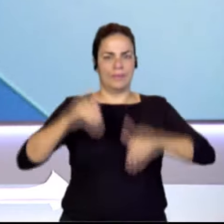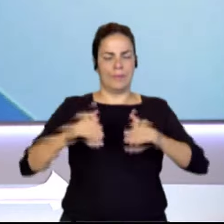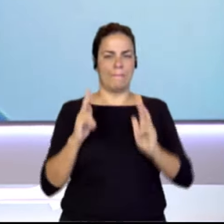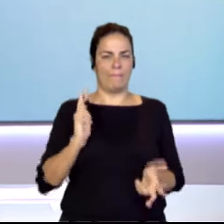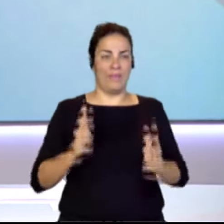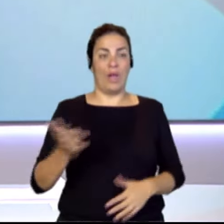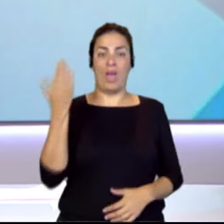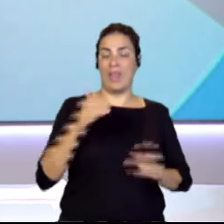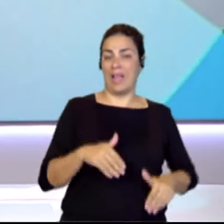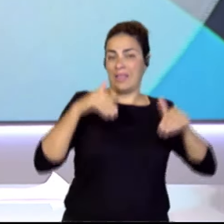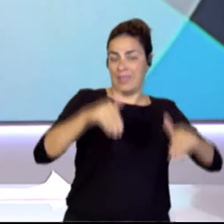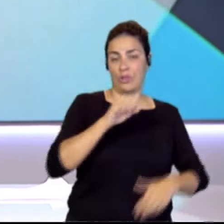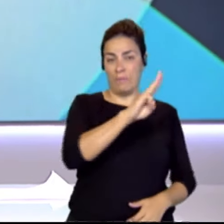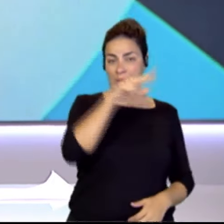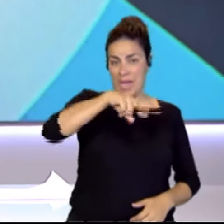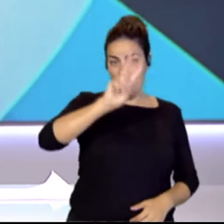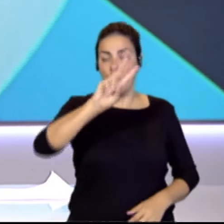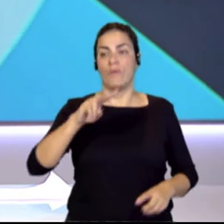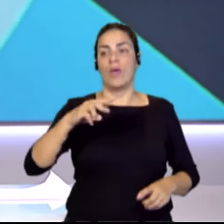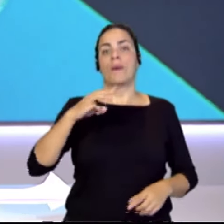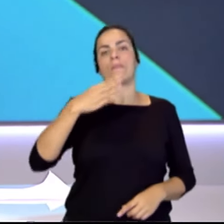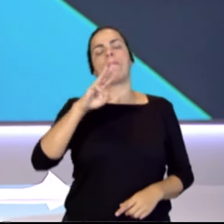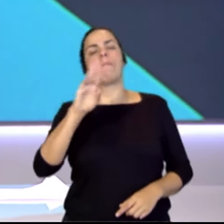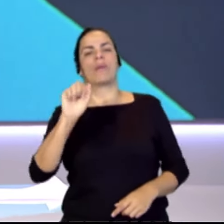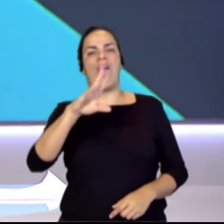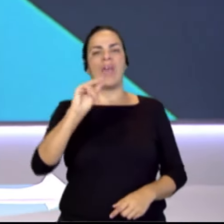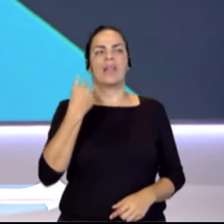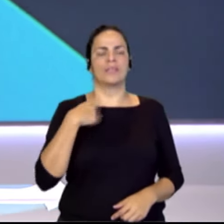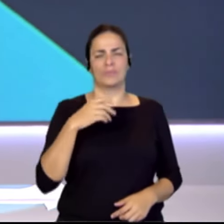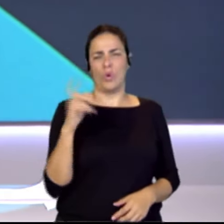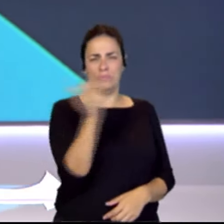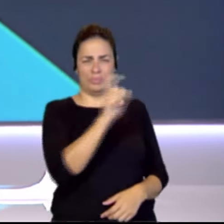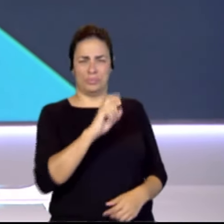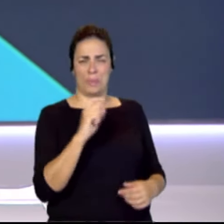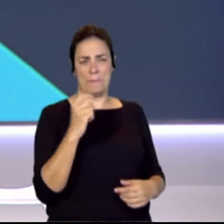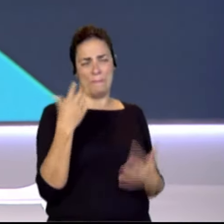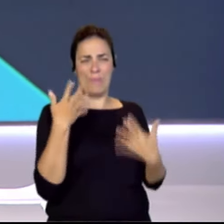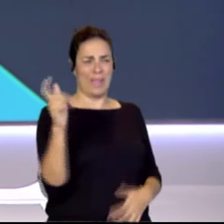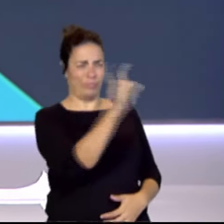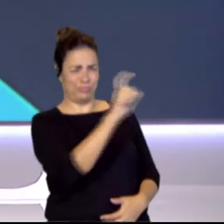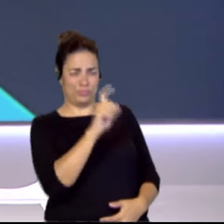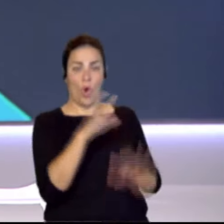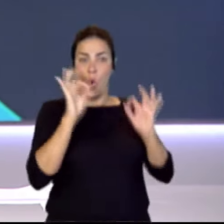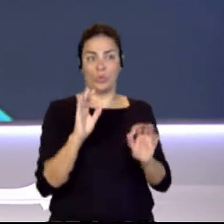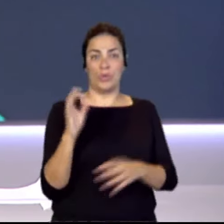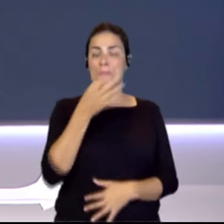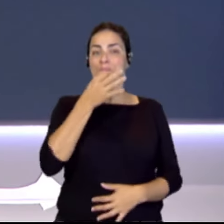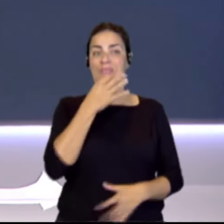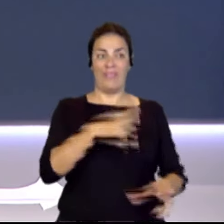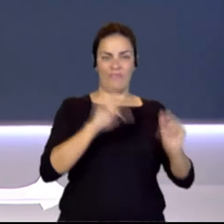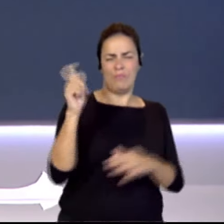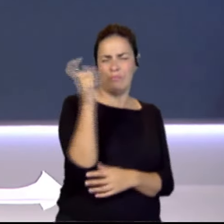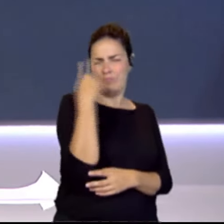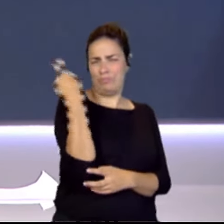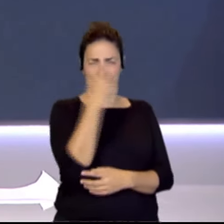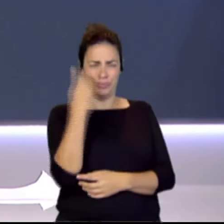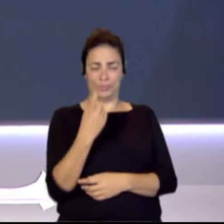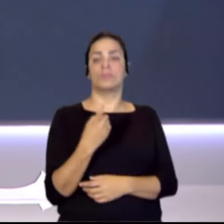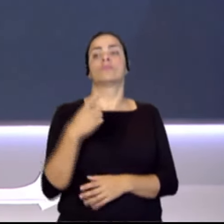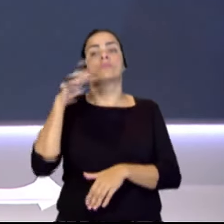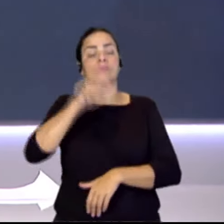carari del pnv y manol pradal fue agredido con un spray de pimienta a la salida de un meting todos los candidatos le han mandado mensajes